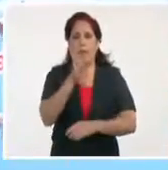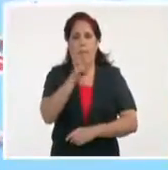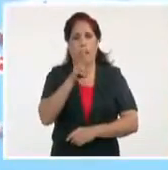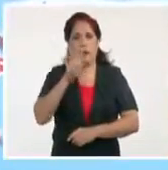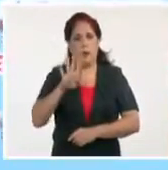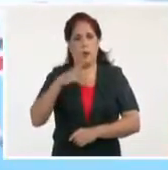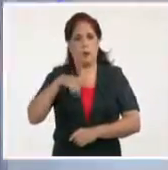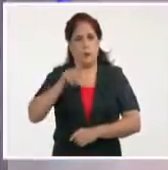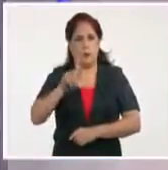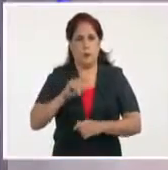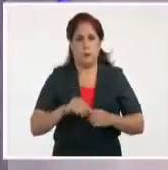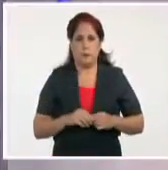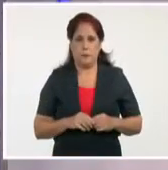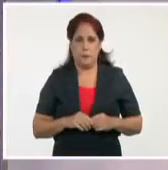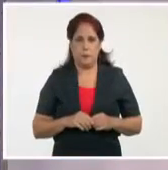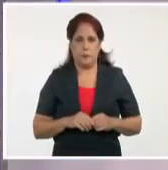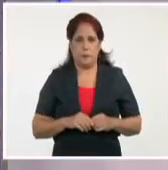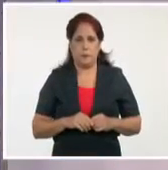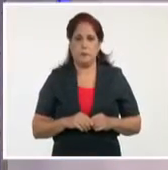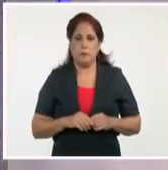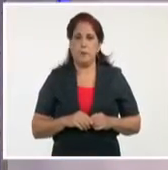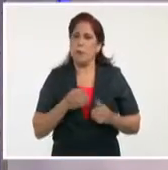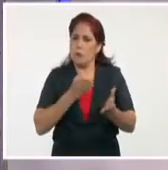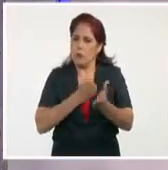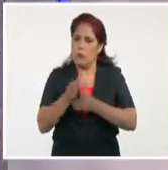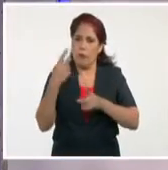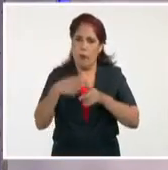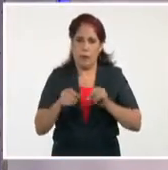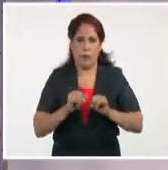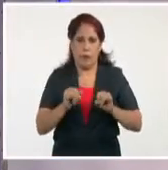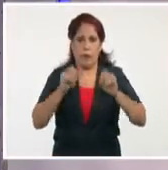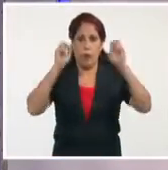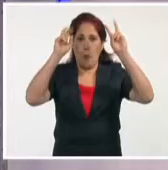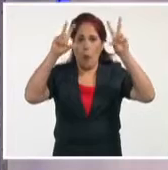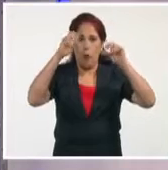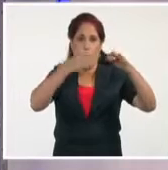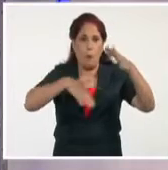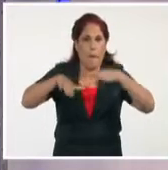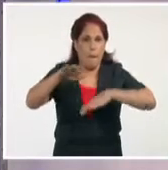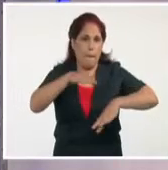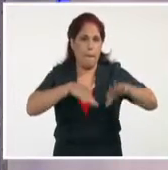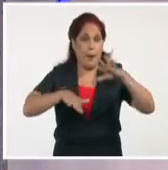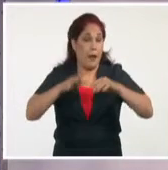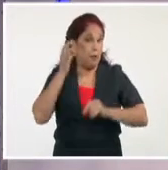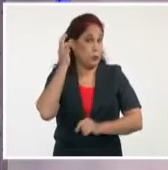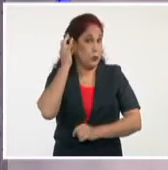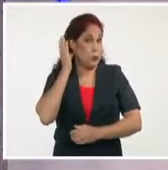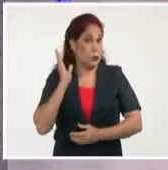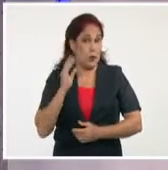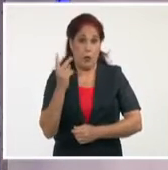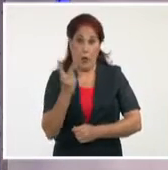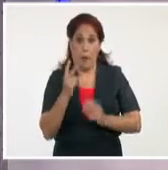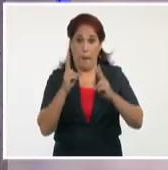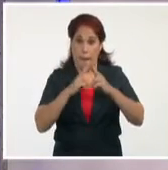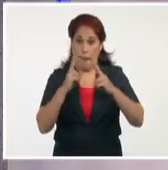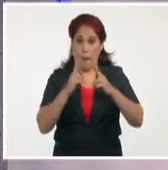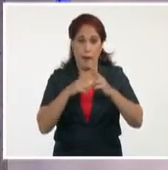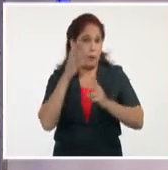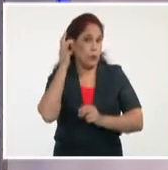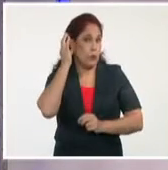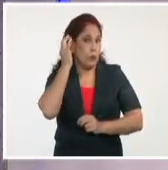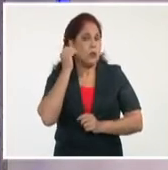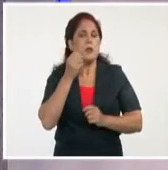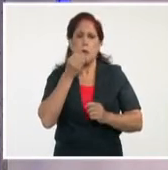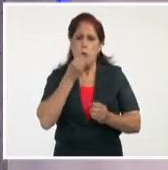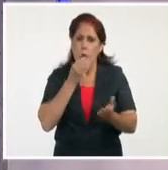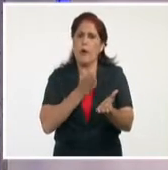24 de julio. Y proseguimos con noticias de voleibol de playa. Livianis Echeverría y Leila Martínez serán en definitiva